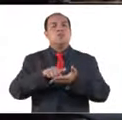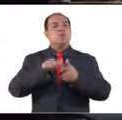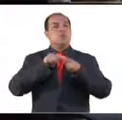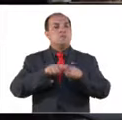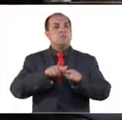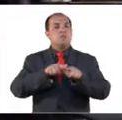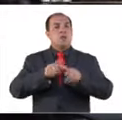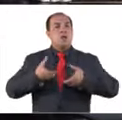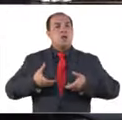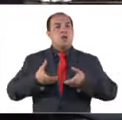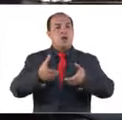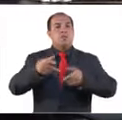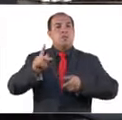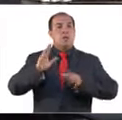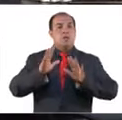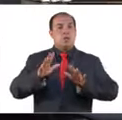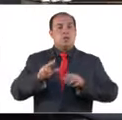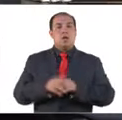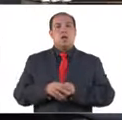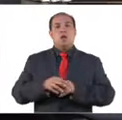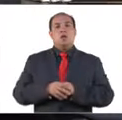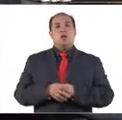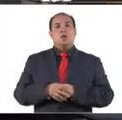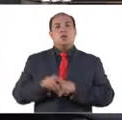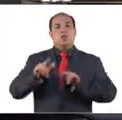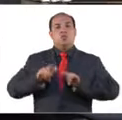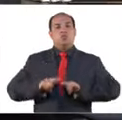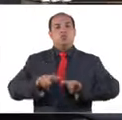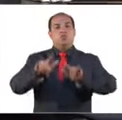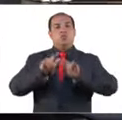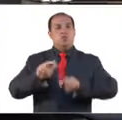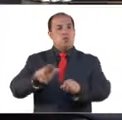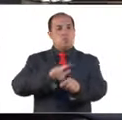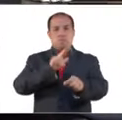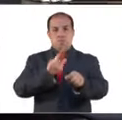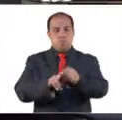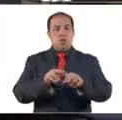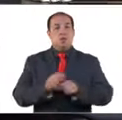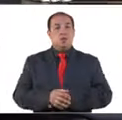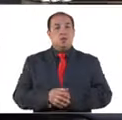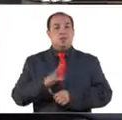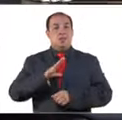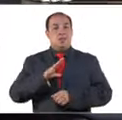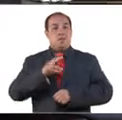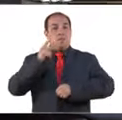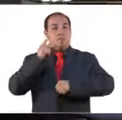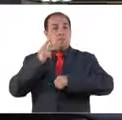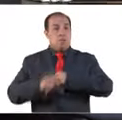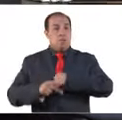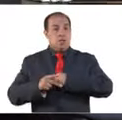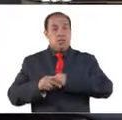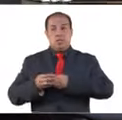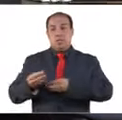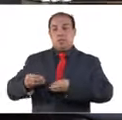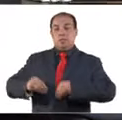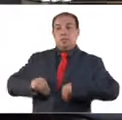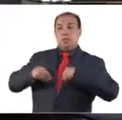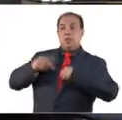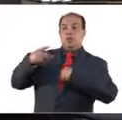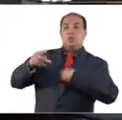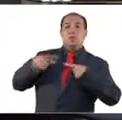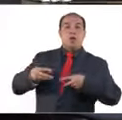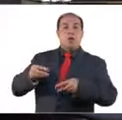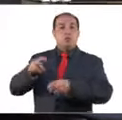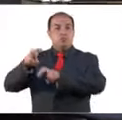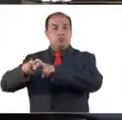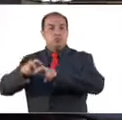calle, a pesar de que la circulación vehicular ya se regularizó. Esto pone en riesgo la vida de los comensales y los peatonales, que